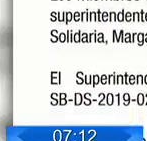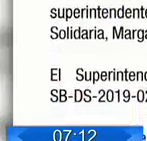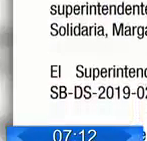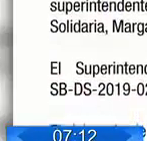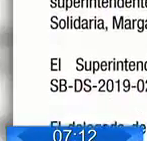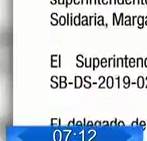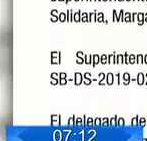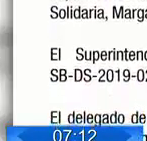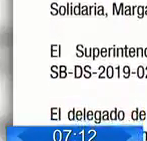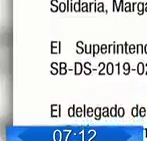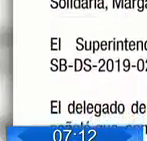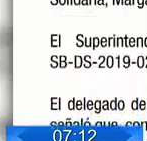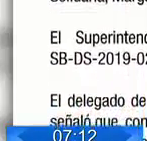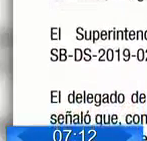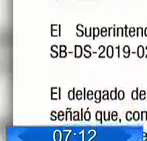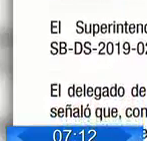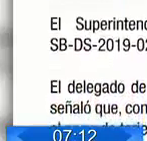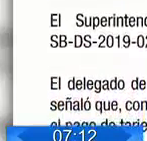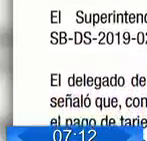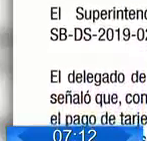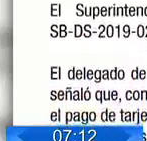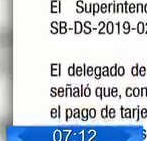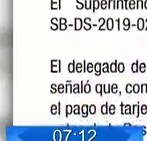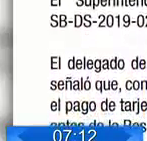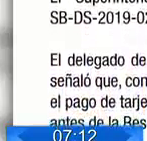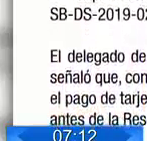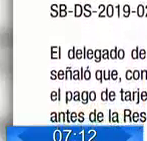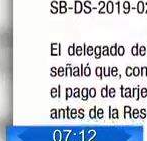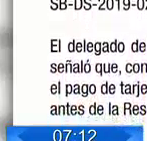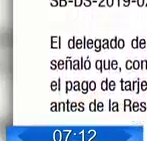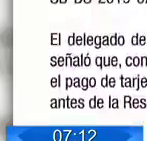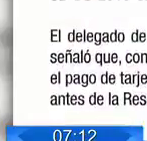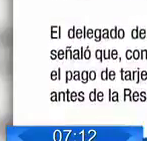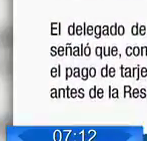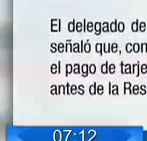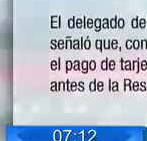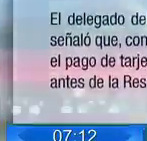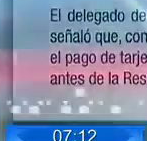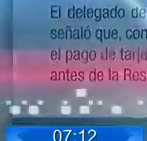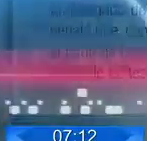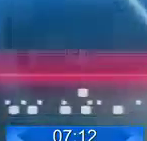en los noticieros de Televicentro. Una pausa, amigos, y venimos.